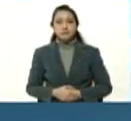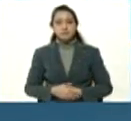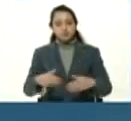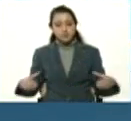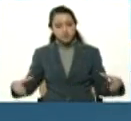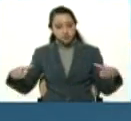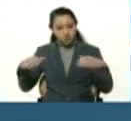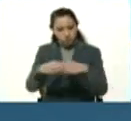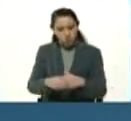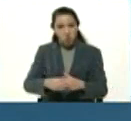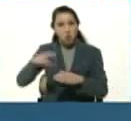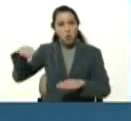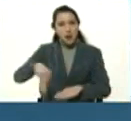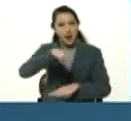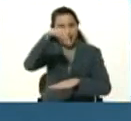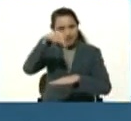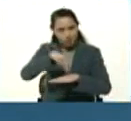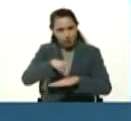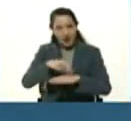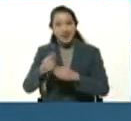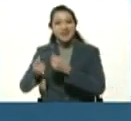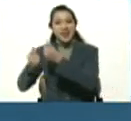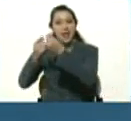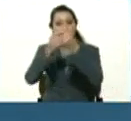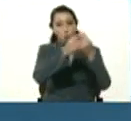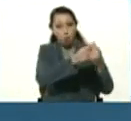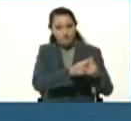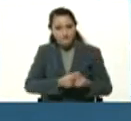Consejo Nacional de la Economía.